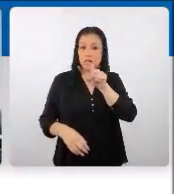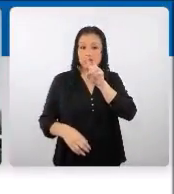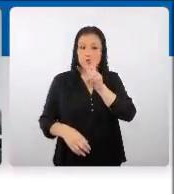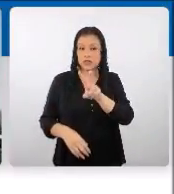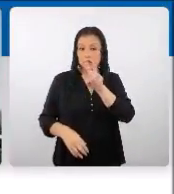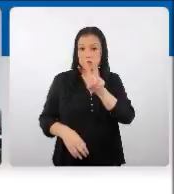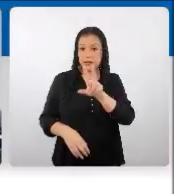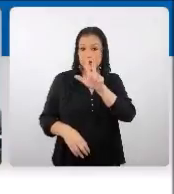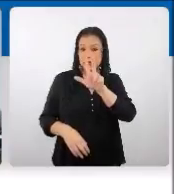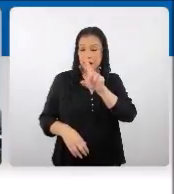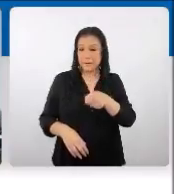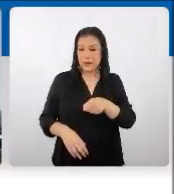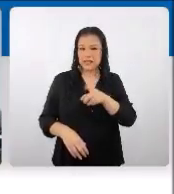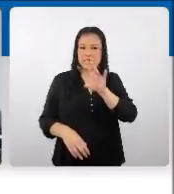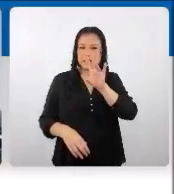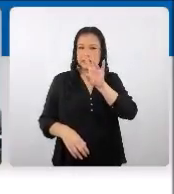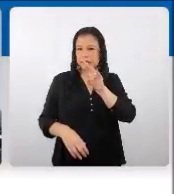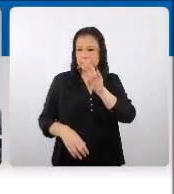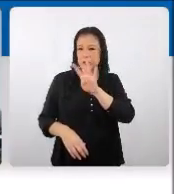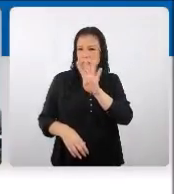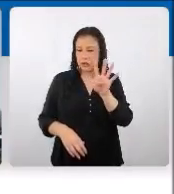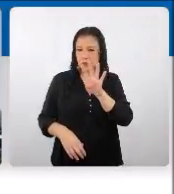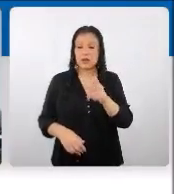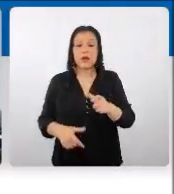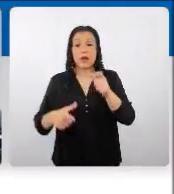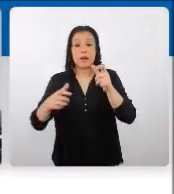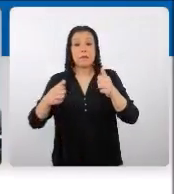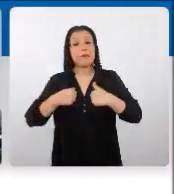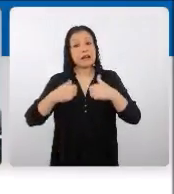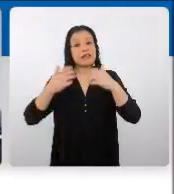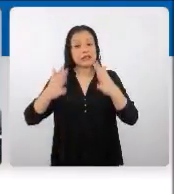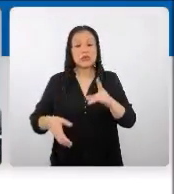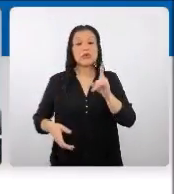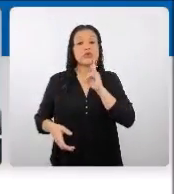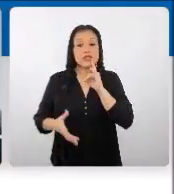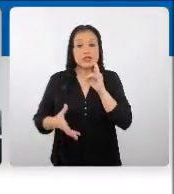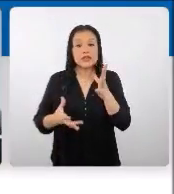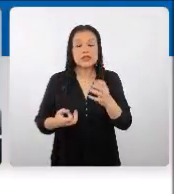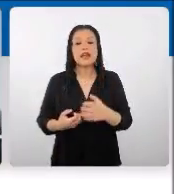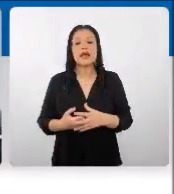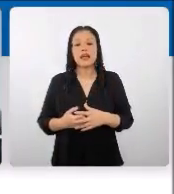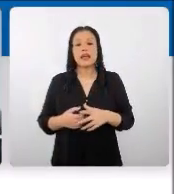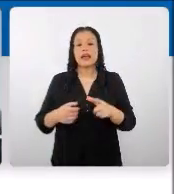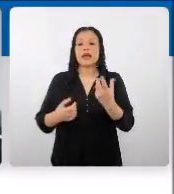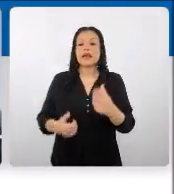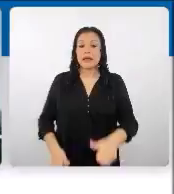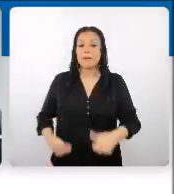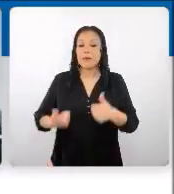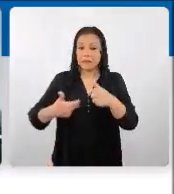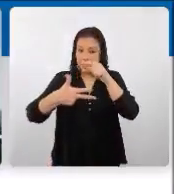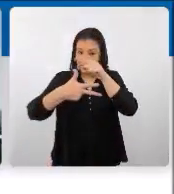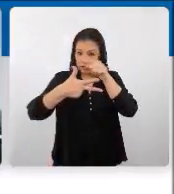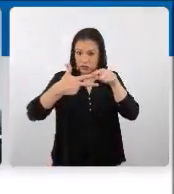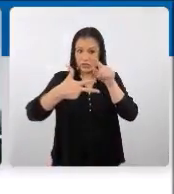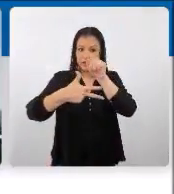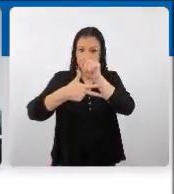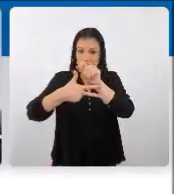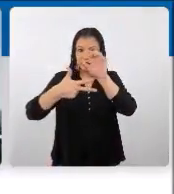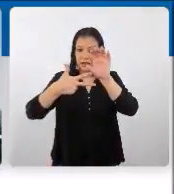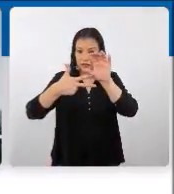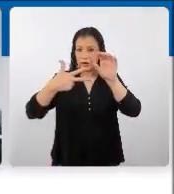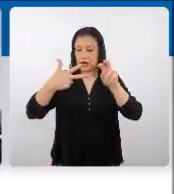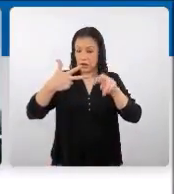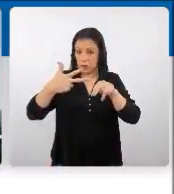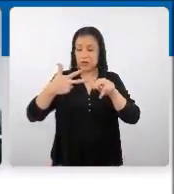4.223.000, cerca de 800 vacacionistas estadounidenses que residen en estos estados que hemos estudiado, podrían ser